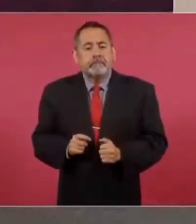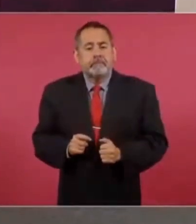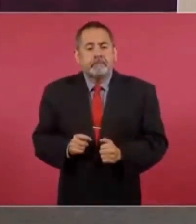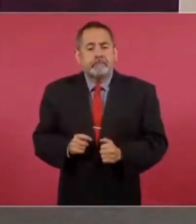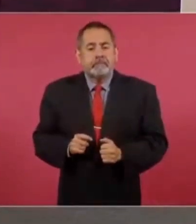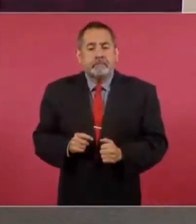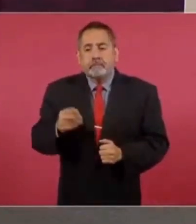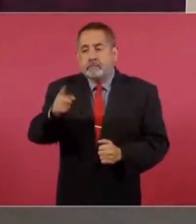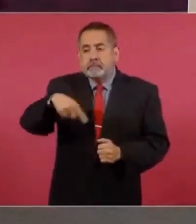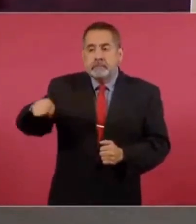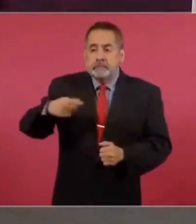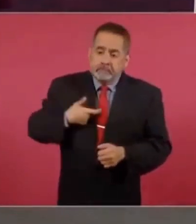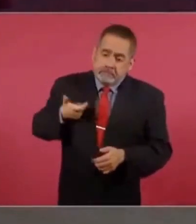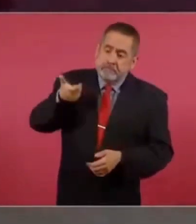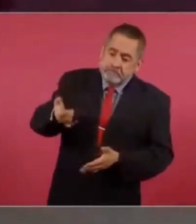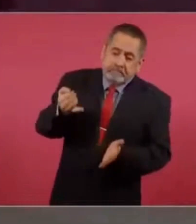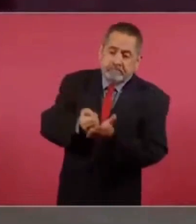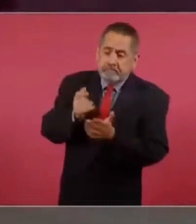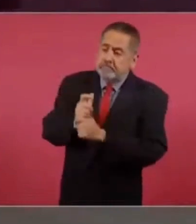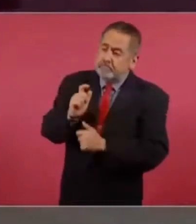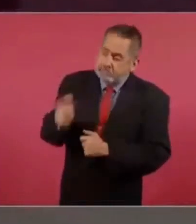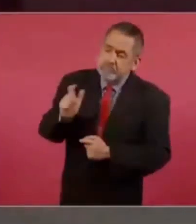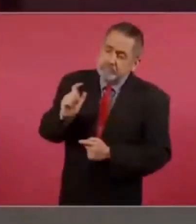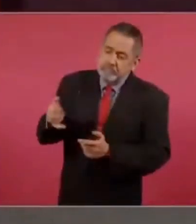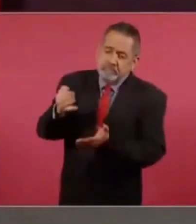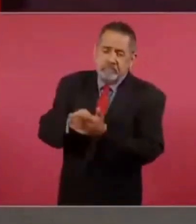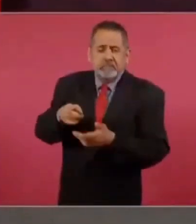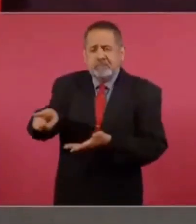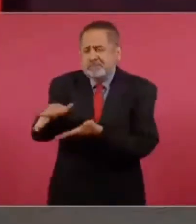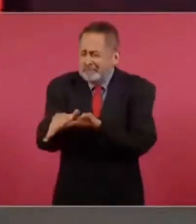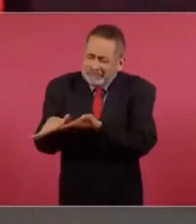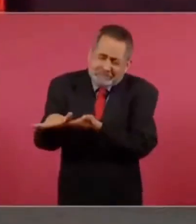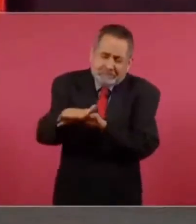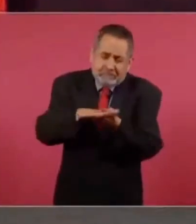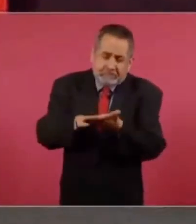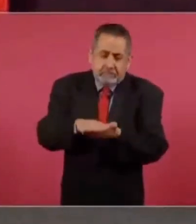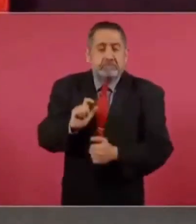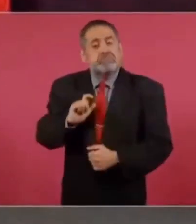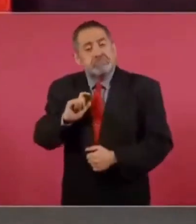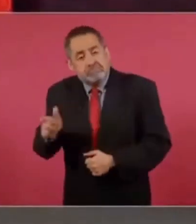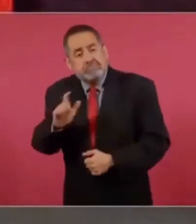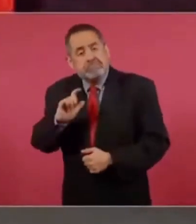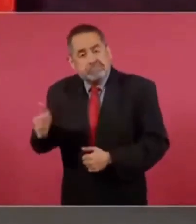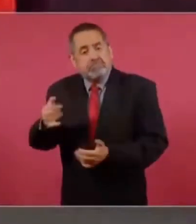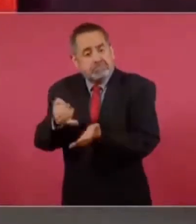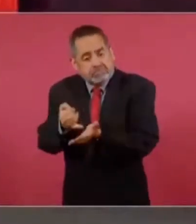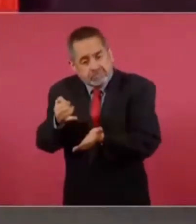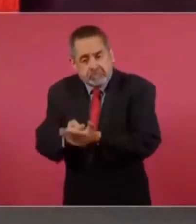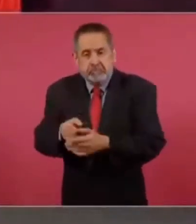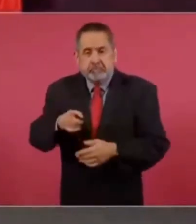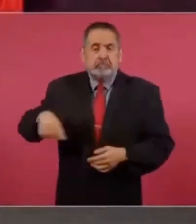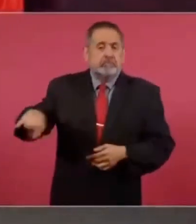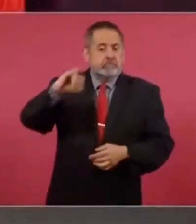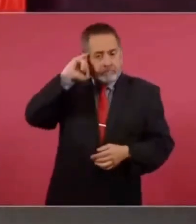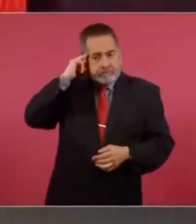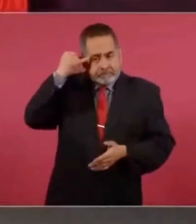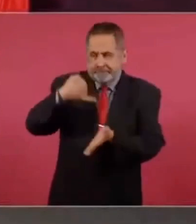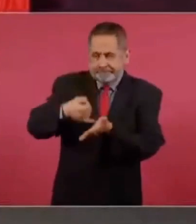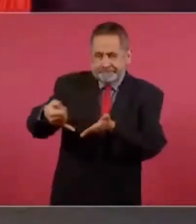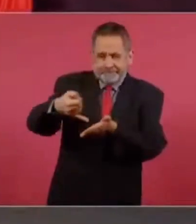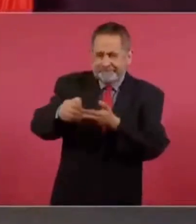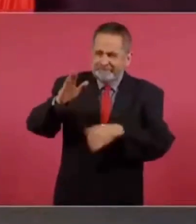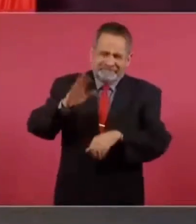teníamos que pagar impuestos, hasta la gente más humilde, los campesinos, los más